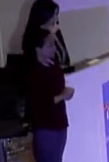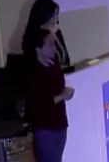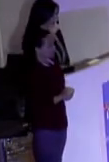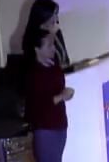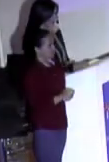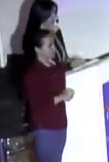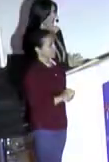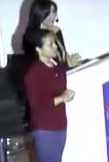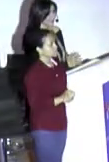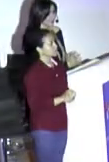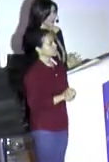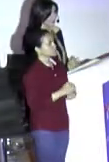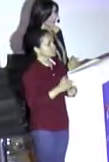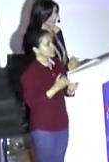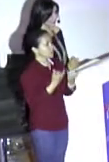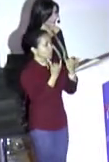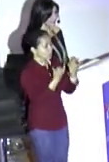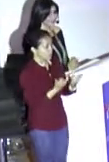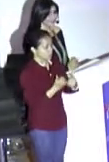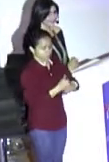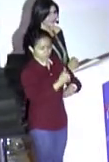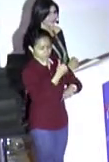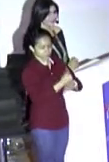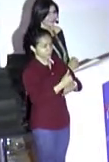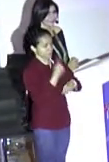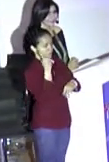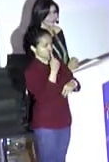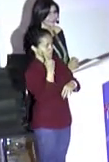Después de este balance presentado,